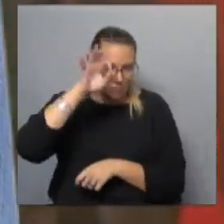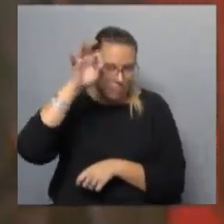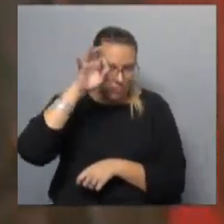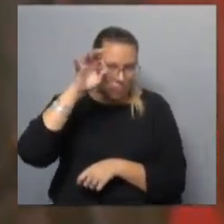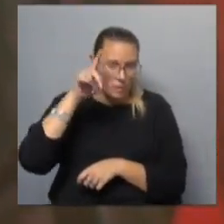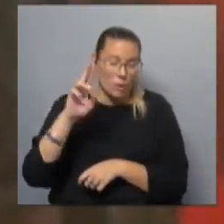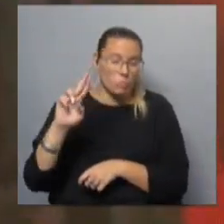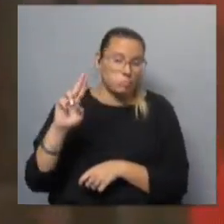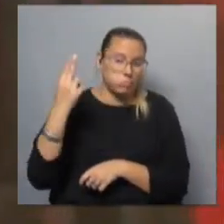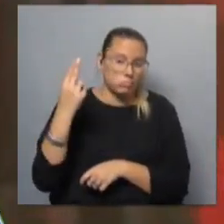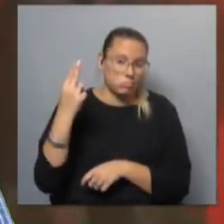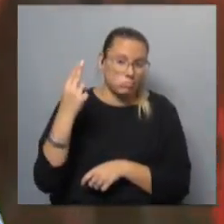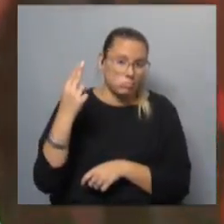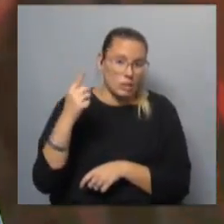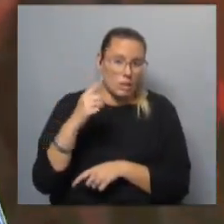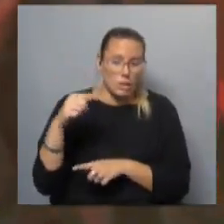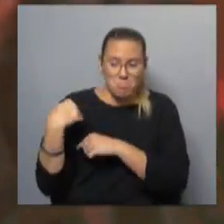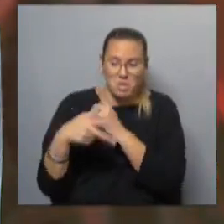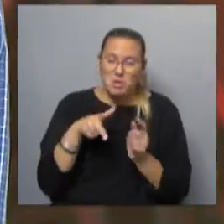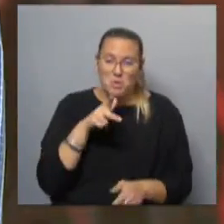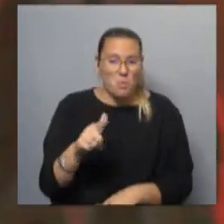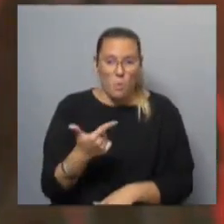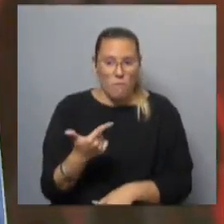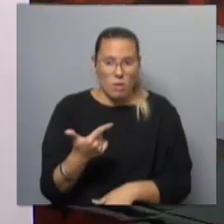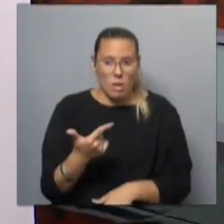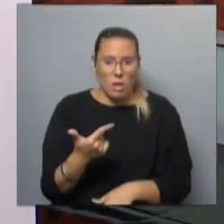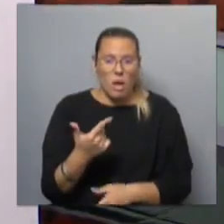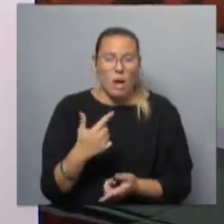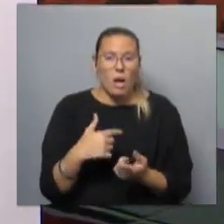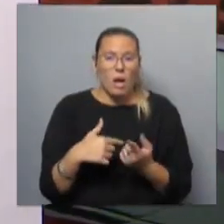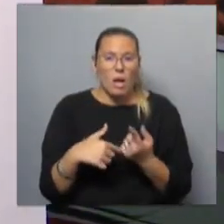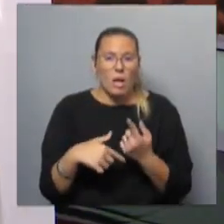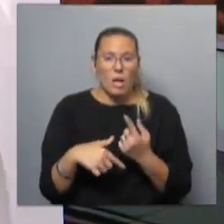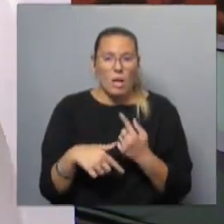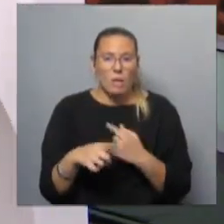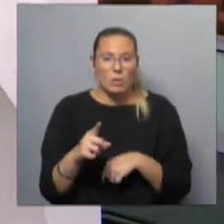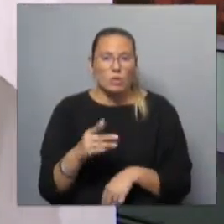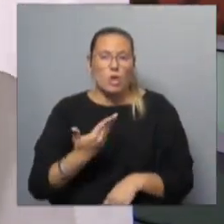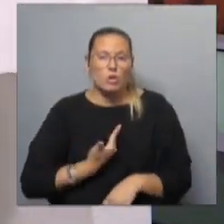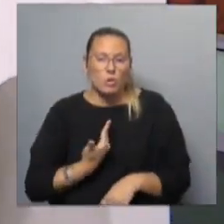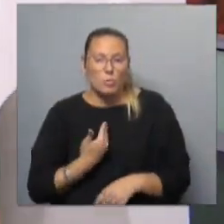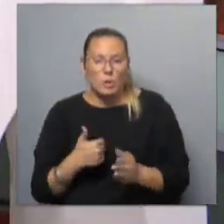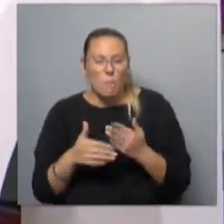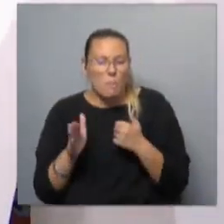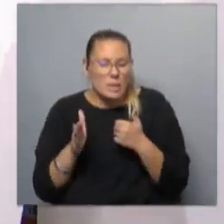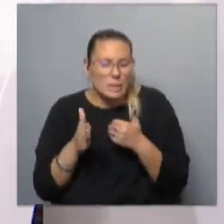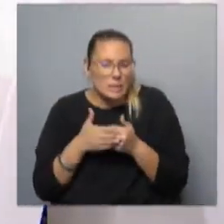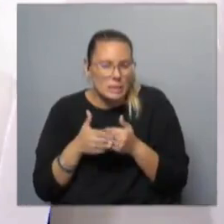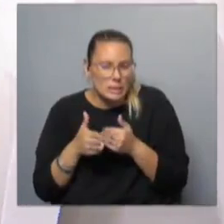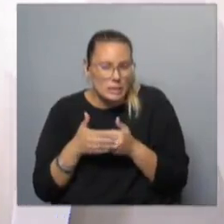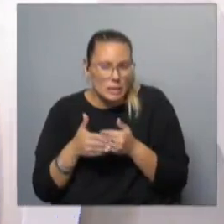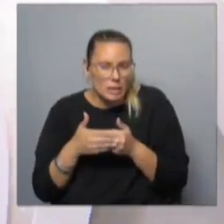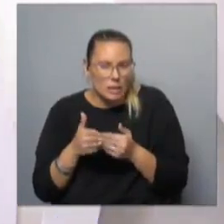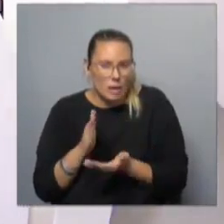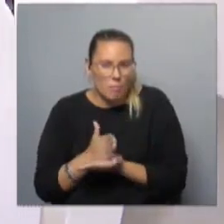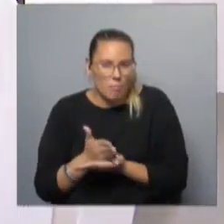que falleció sin descendencia y entonces uno, su sobrino más cercano fue el